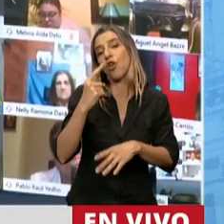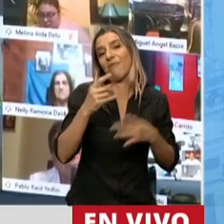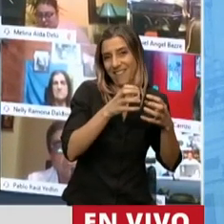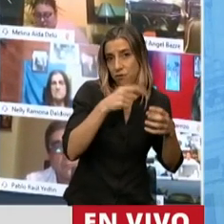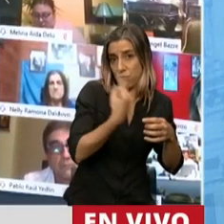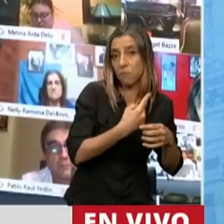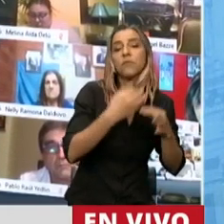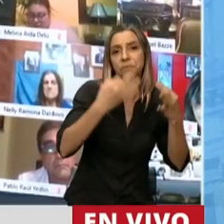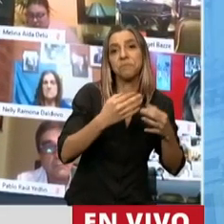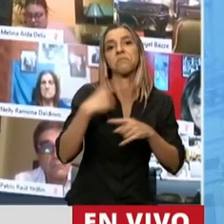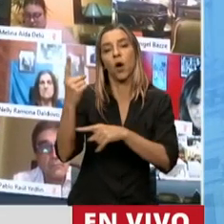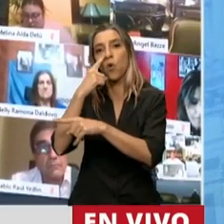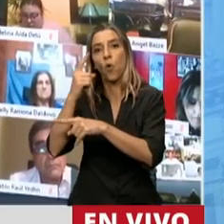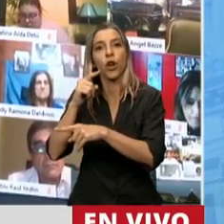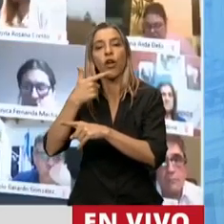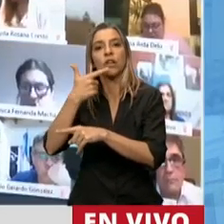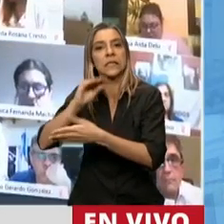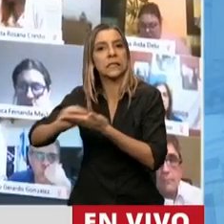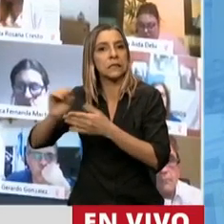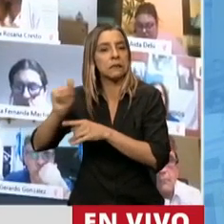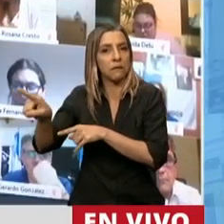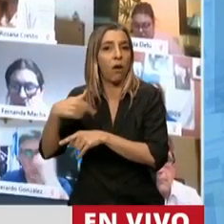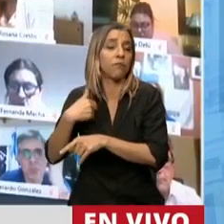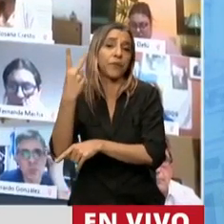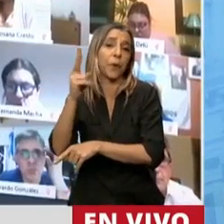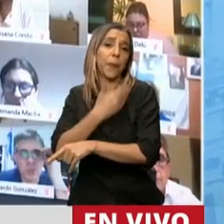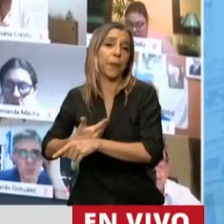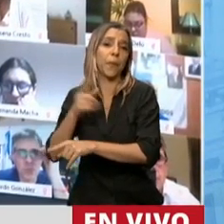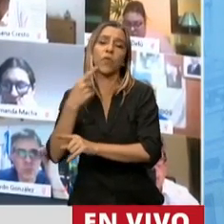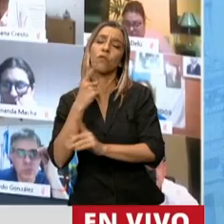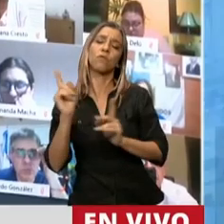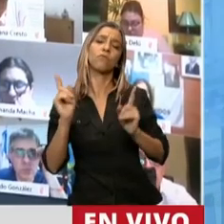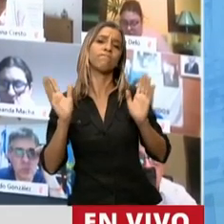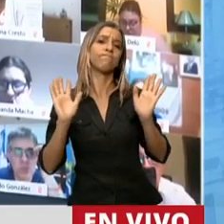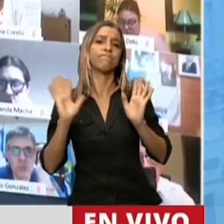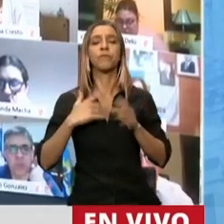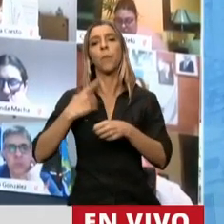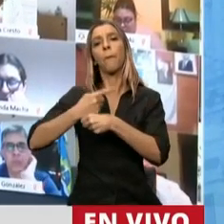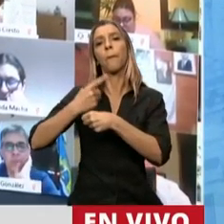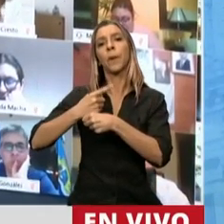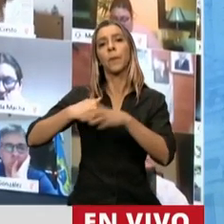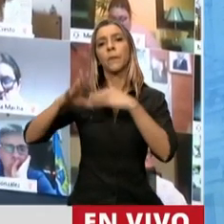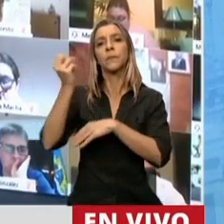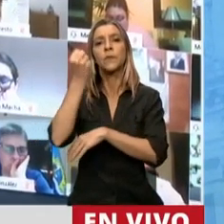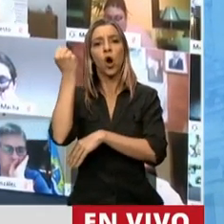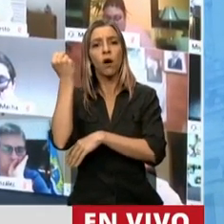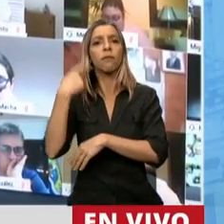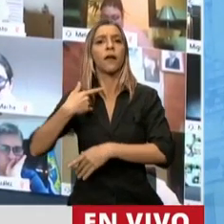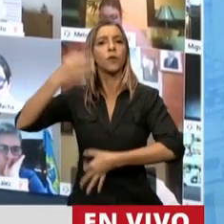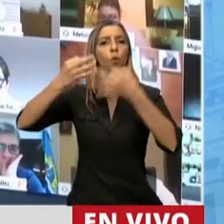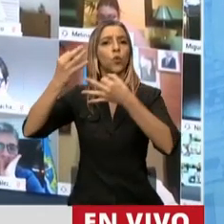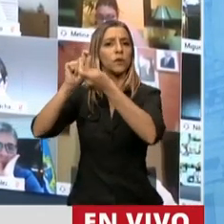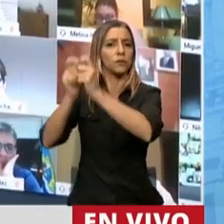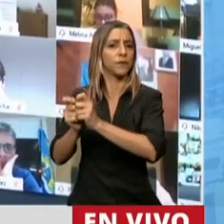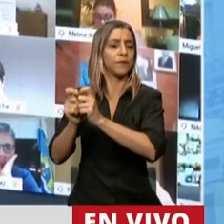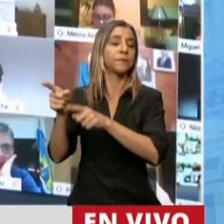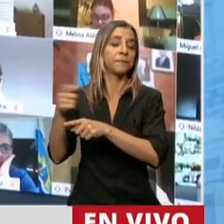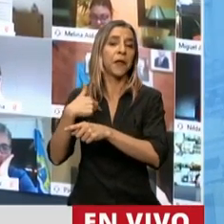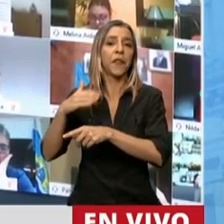interesó tratar, porque a la vicepresidenta le interesó mucho más tratar primero la reforma judicial. Recién